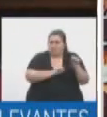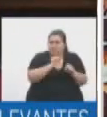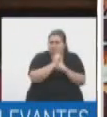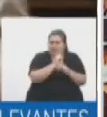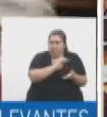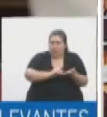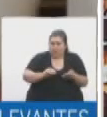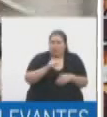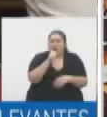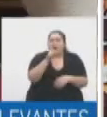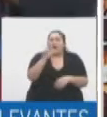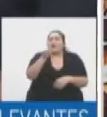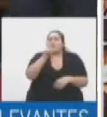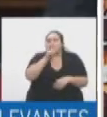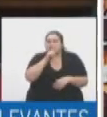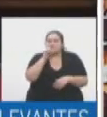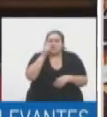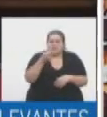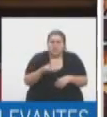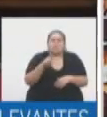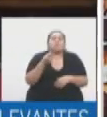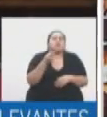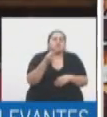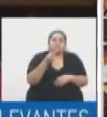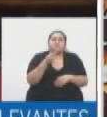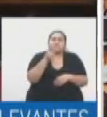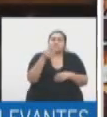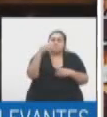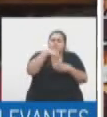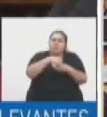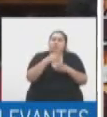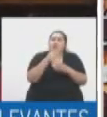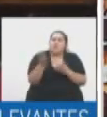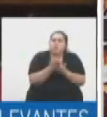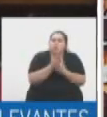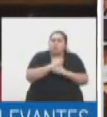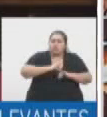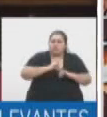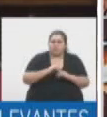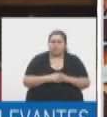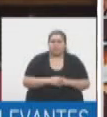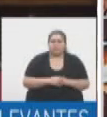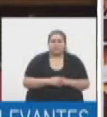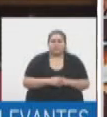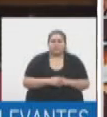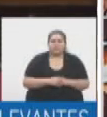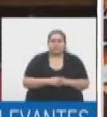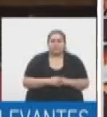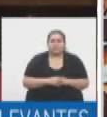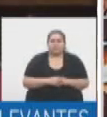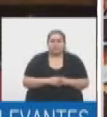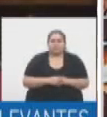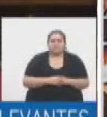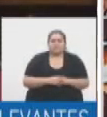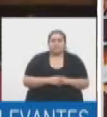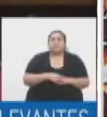ocurrir de aquí en más el senado ya sabemos que aprobó esta normativa con algunas modificaciones el texto ahora debe volver